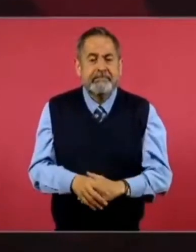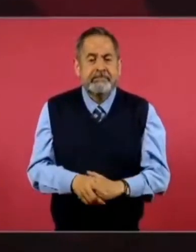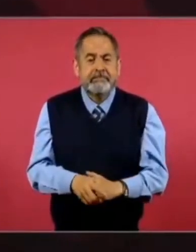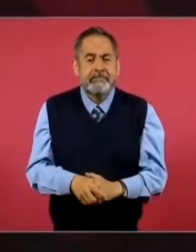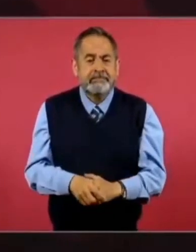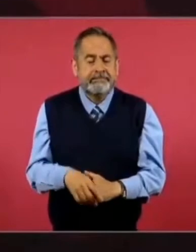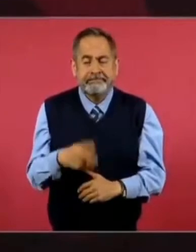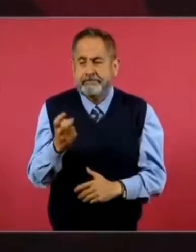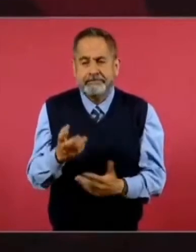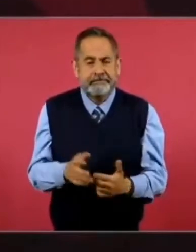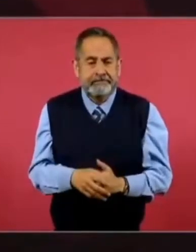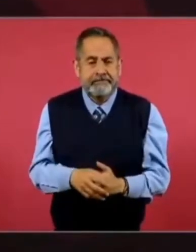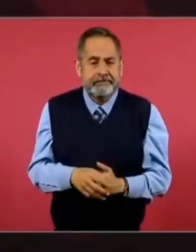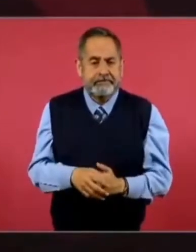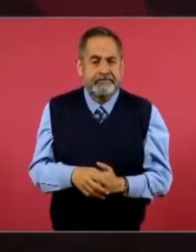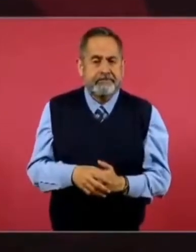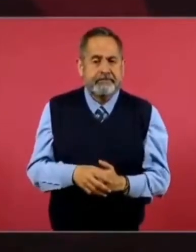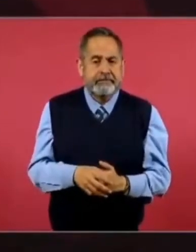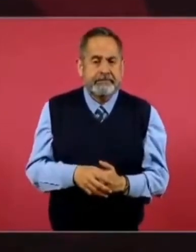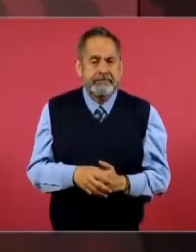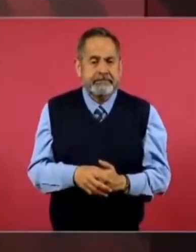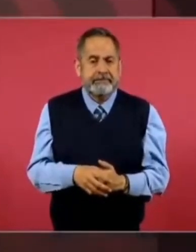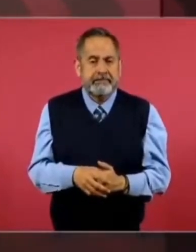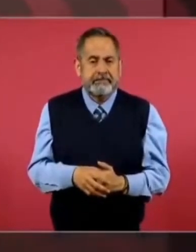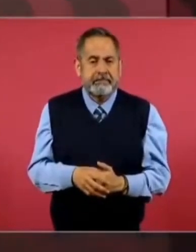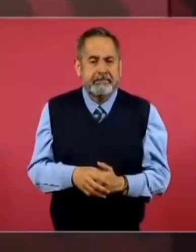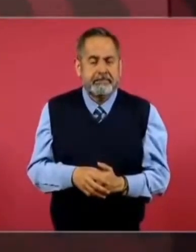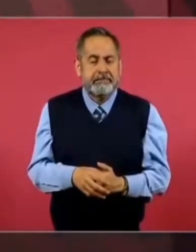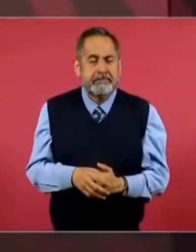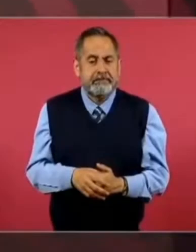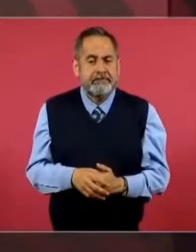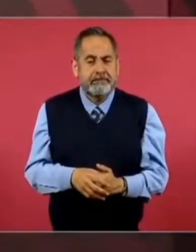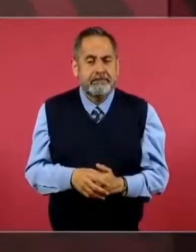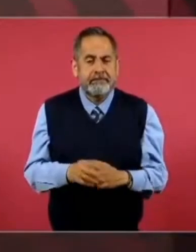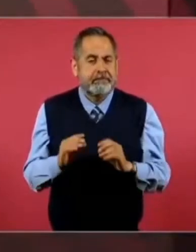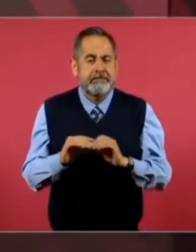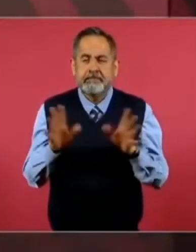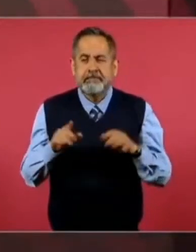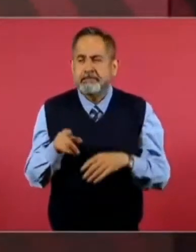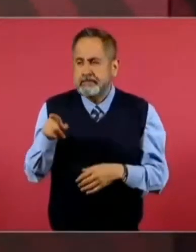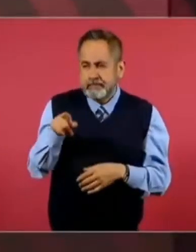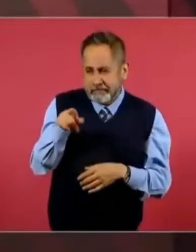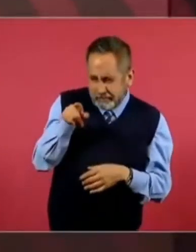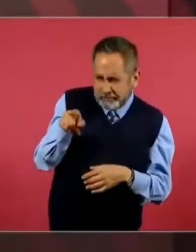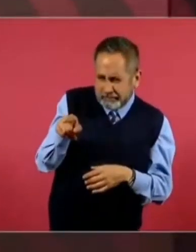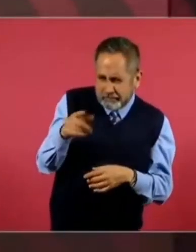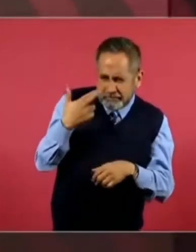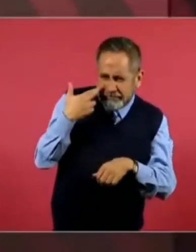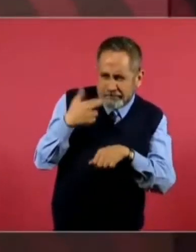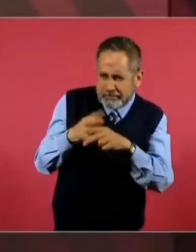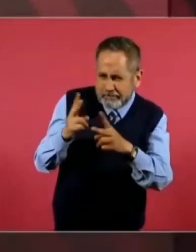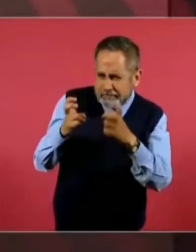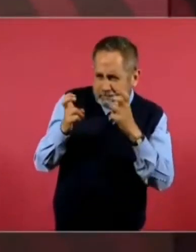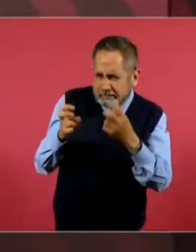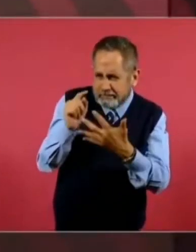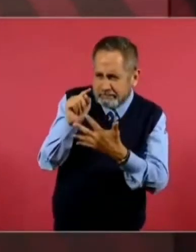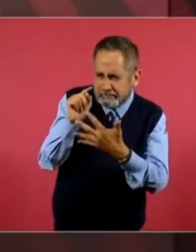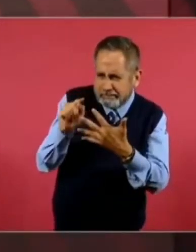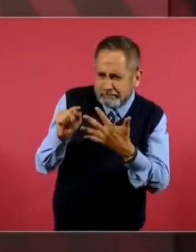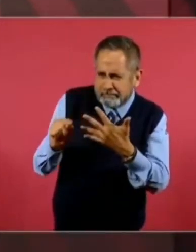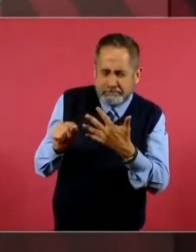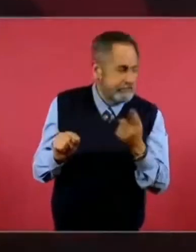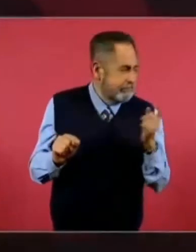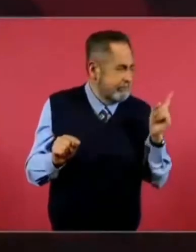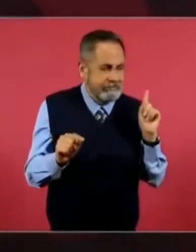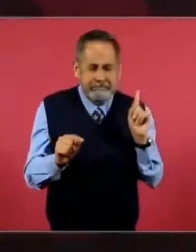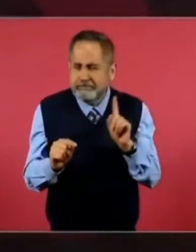entonces Claro que llega este cualquier periódico o revista